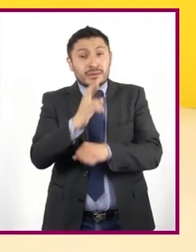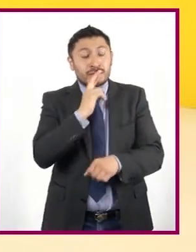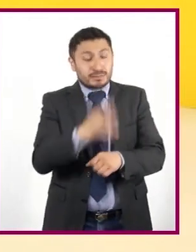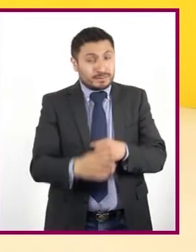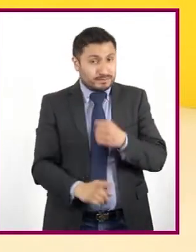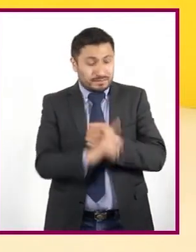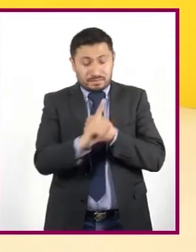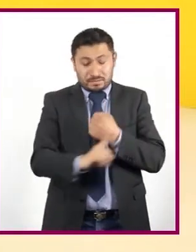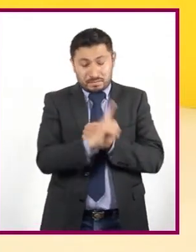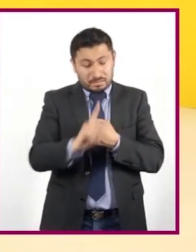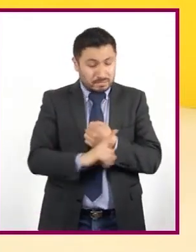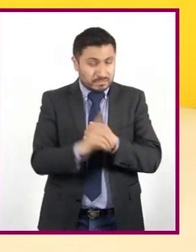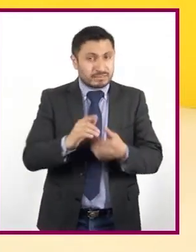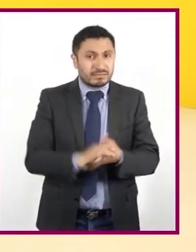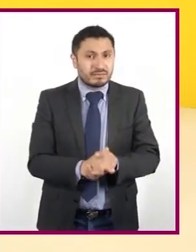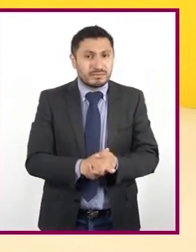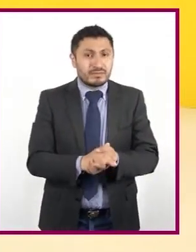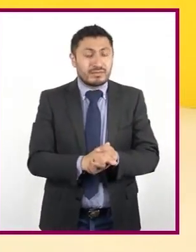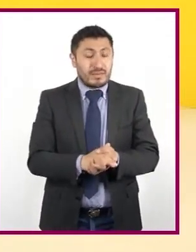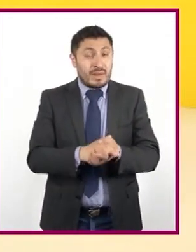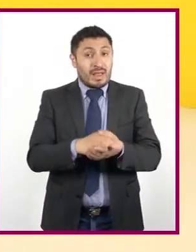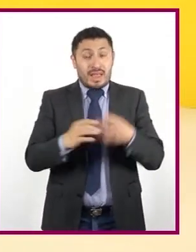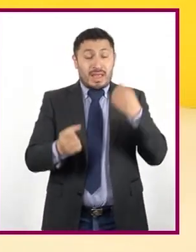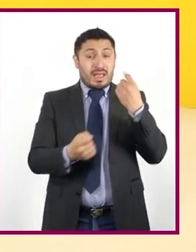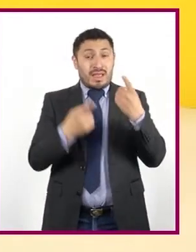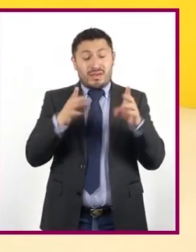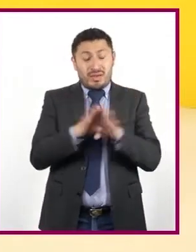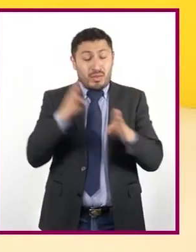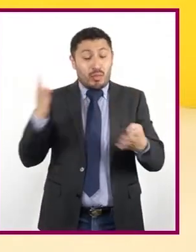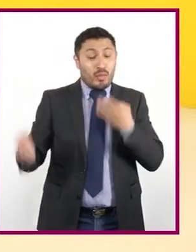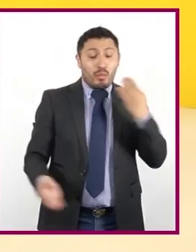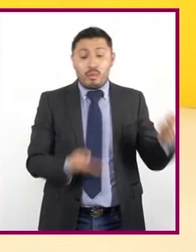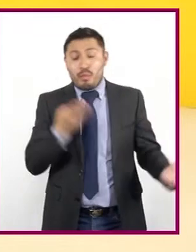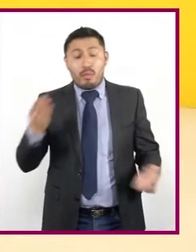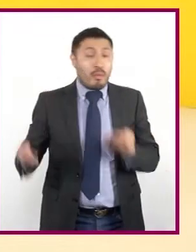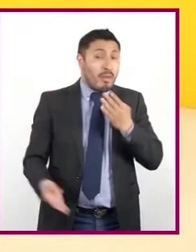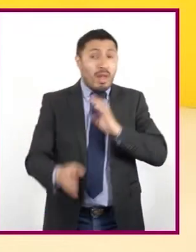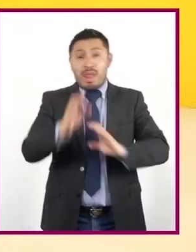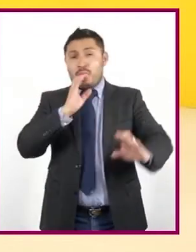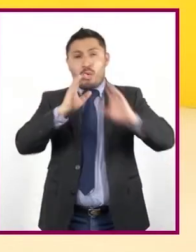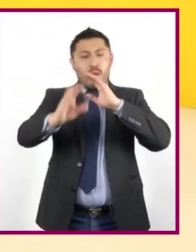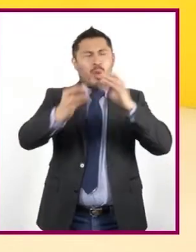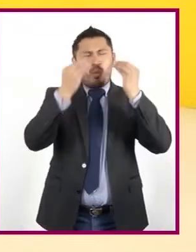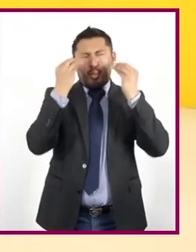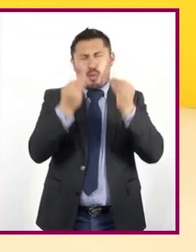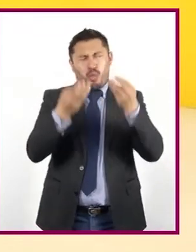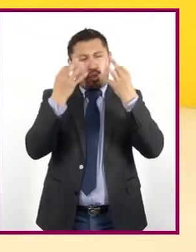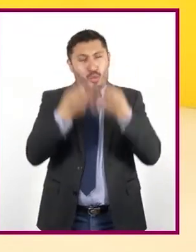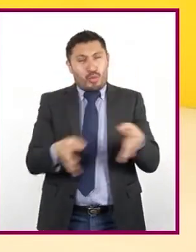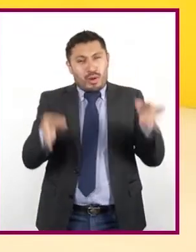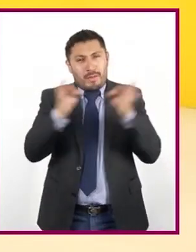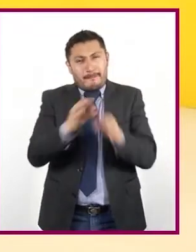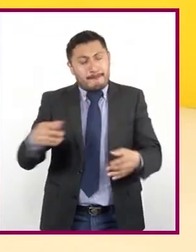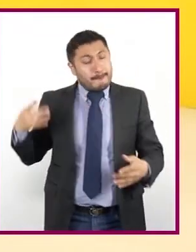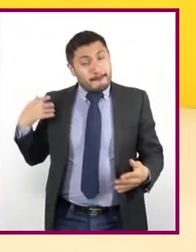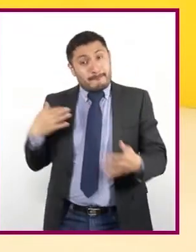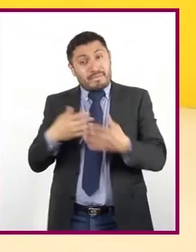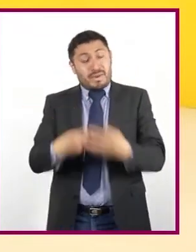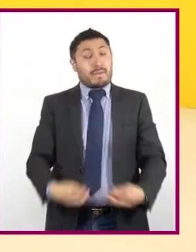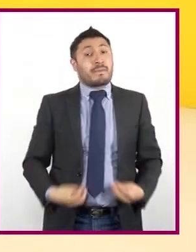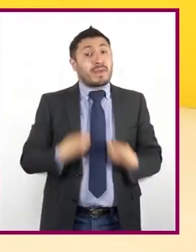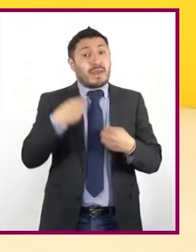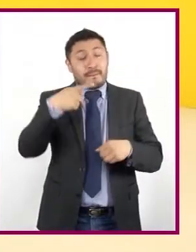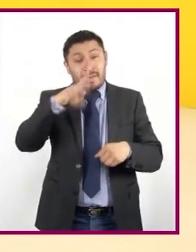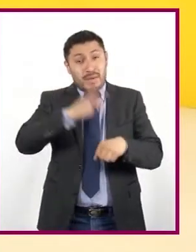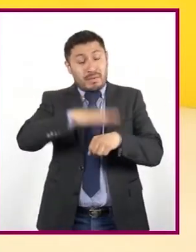vitales. Algunas de ellas, como el baile y la comunicación, son de gran importancia durante toda la vida, pero especialmente